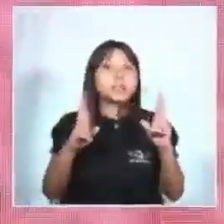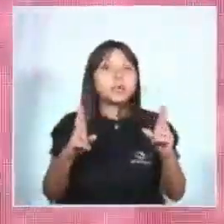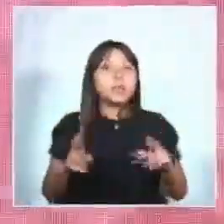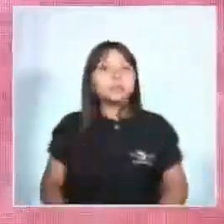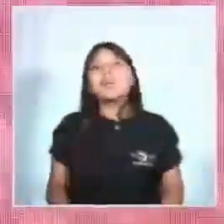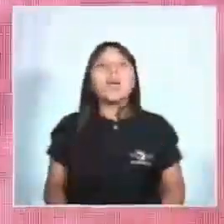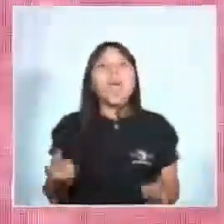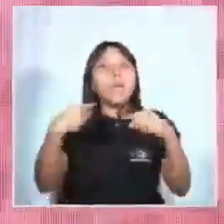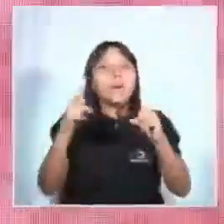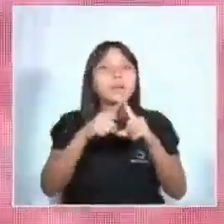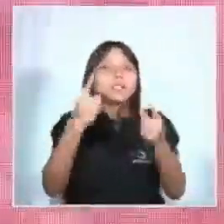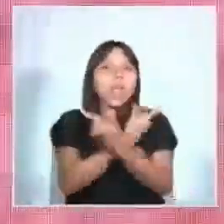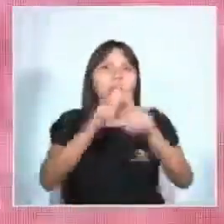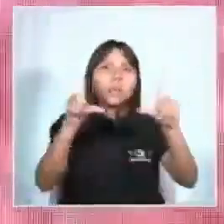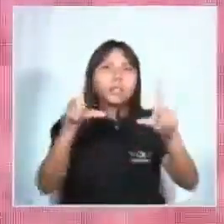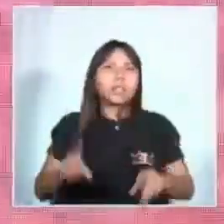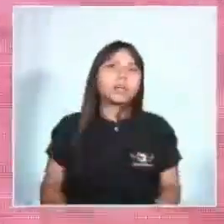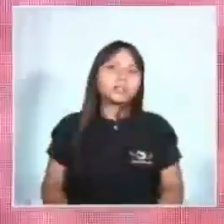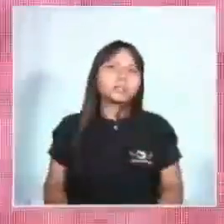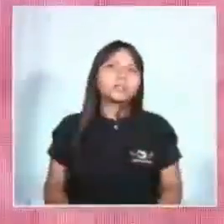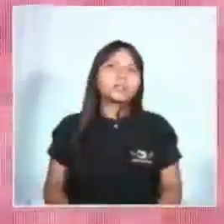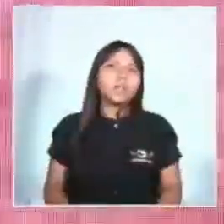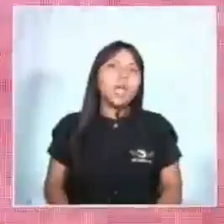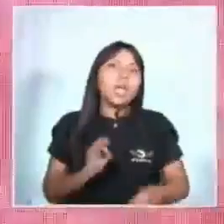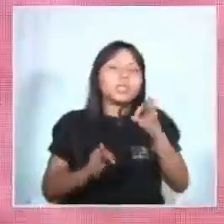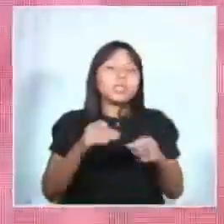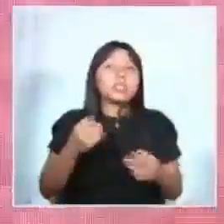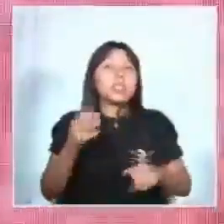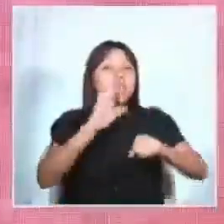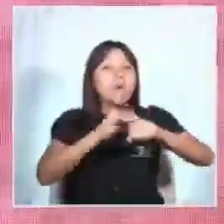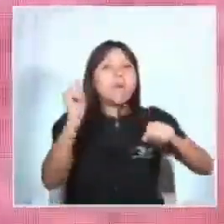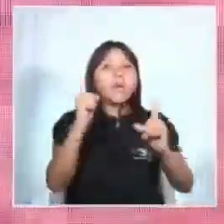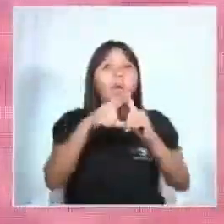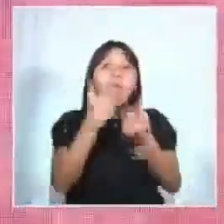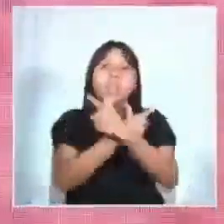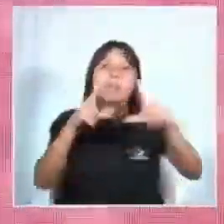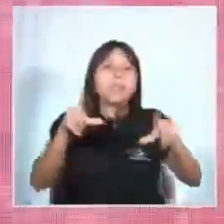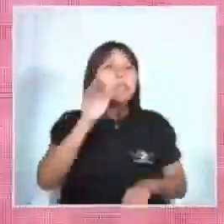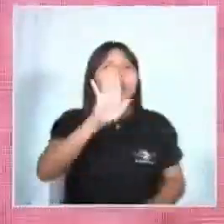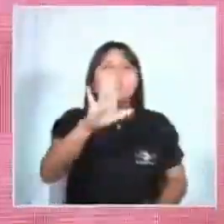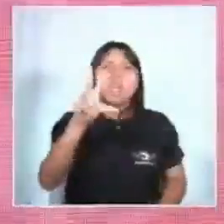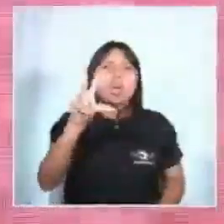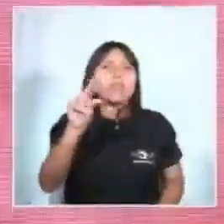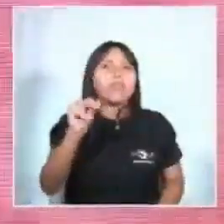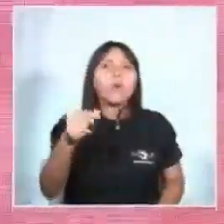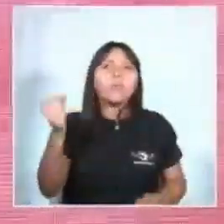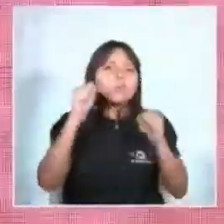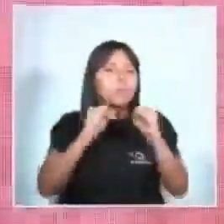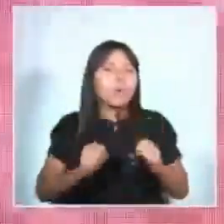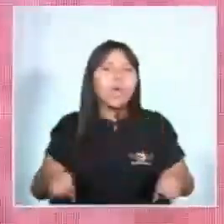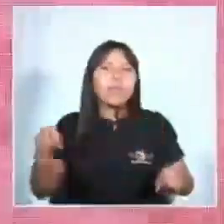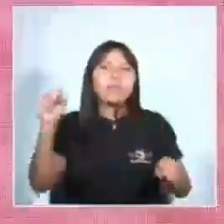va a libertar. Míreme, si la llamaron a libertad, usted no puede romper cadenas externas cuando